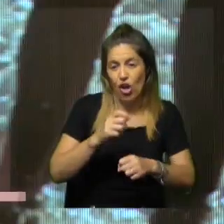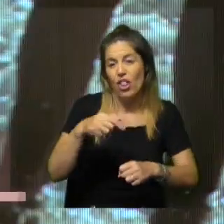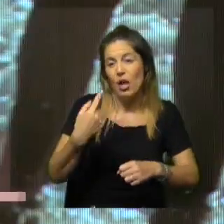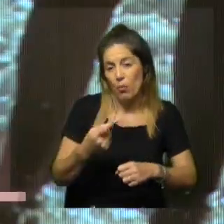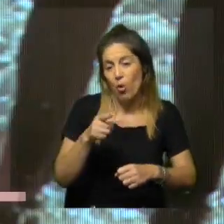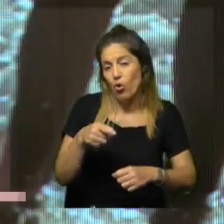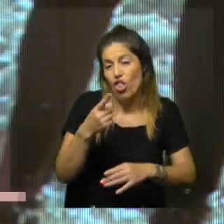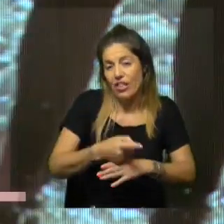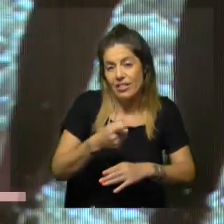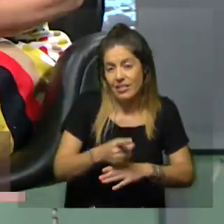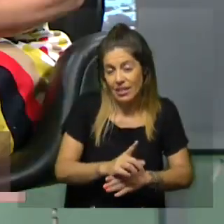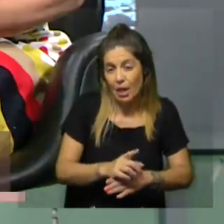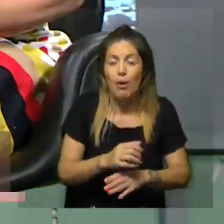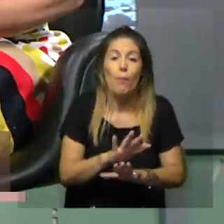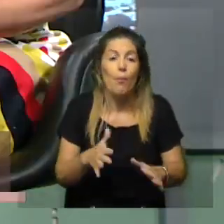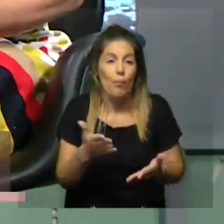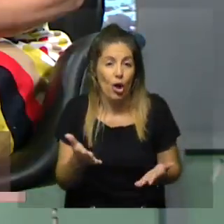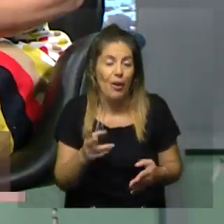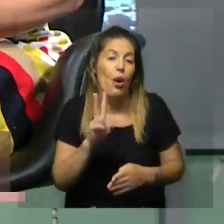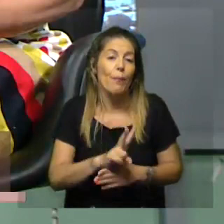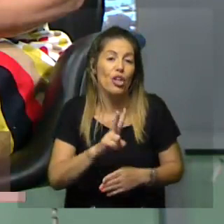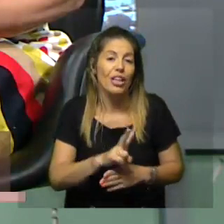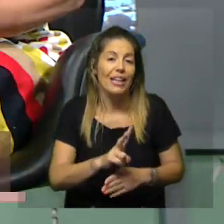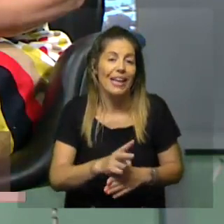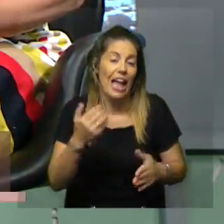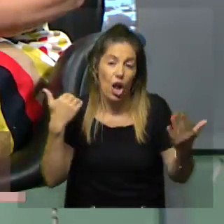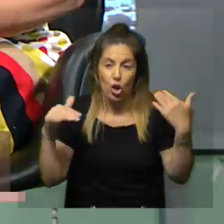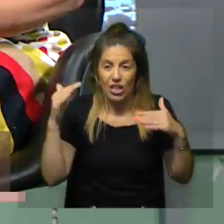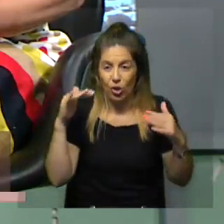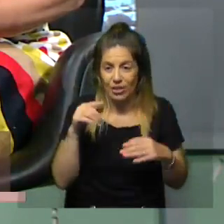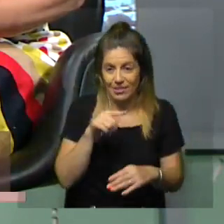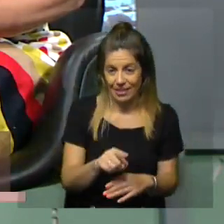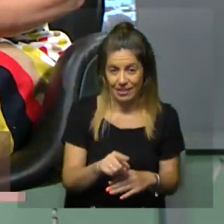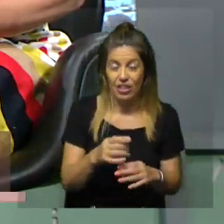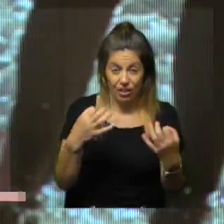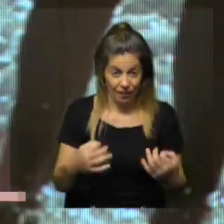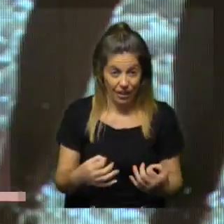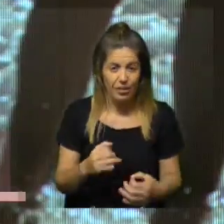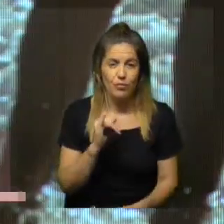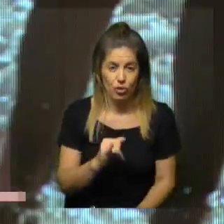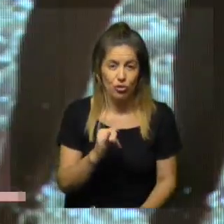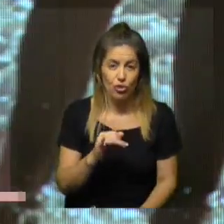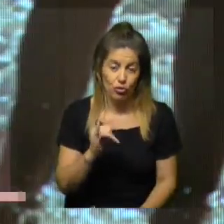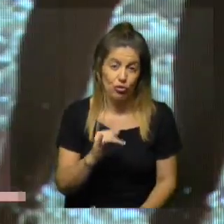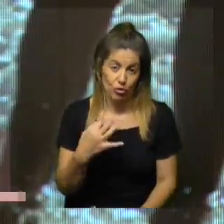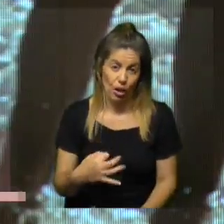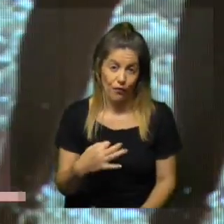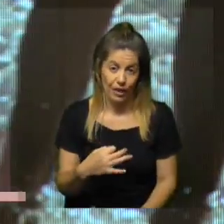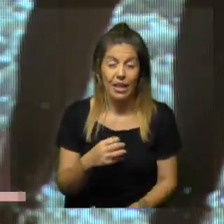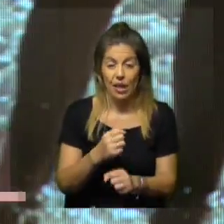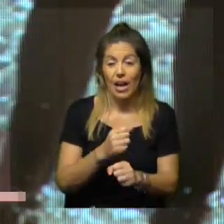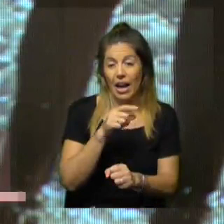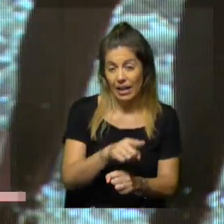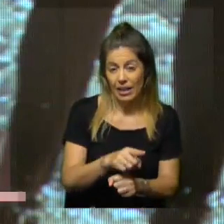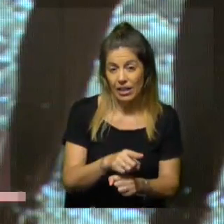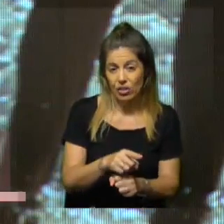ahí, pero por lo menos proteger a los adolescentes en este caso. ¿Está bien eso? Claro, me parece muy bien, sí, y trabajar en eso, en lo que